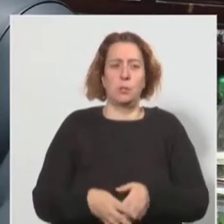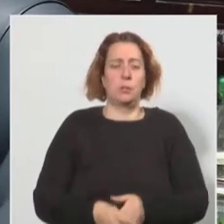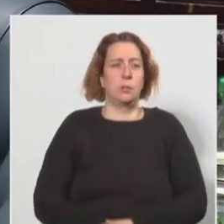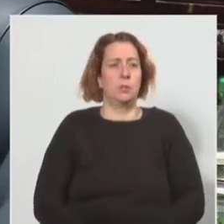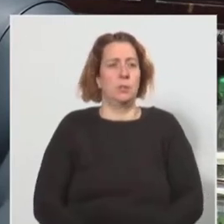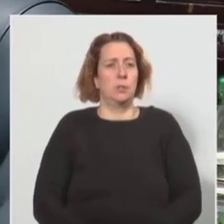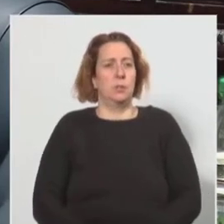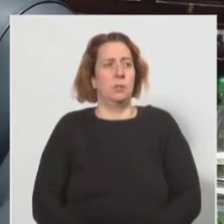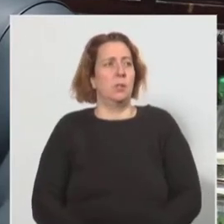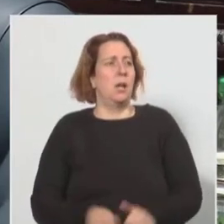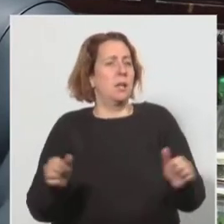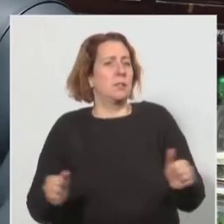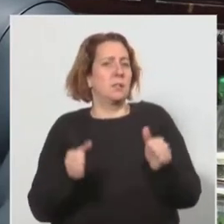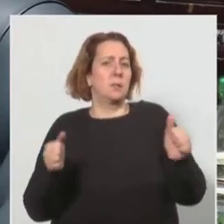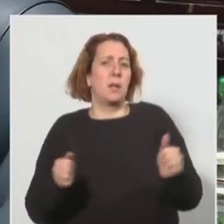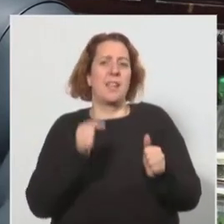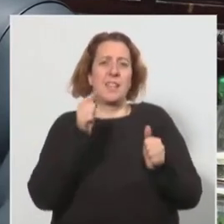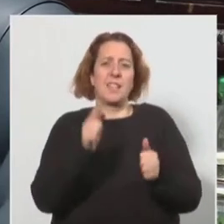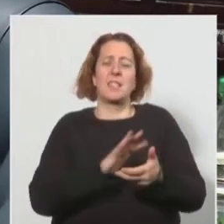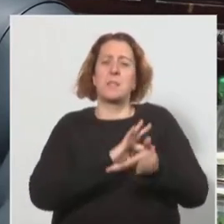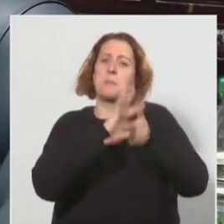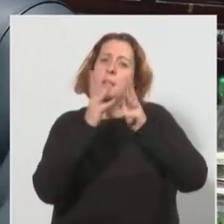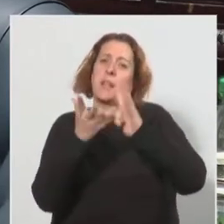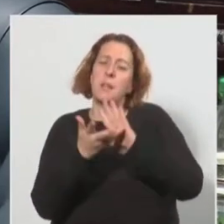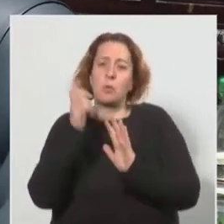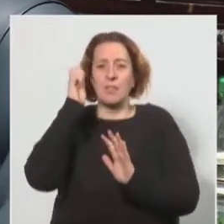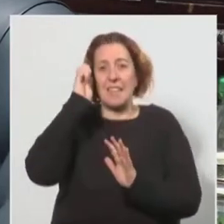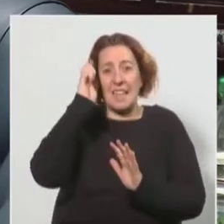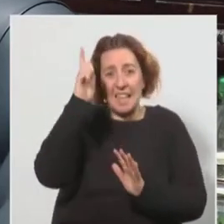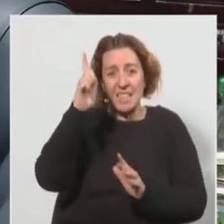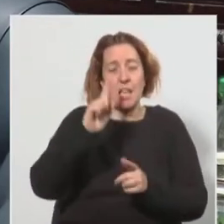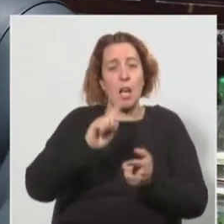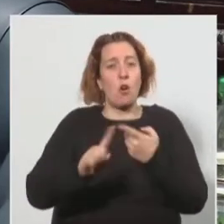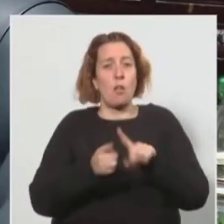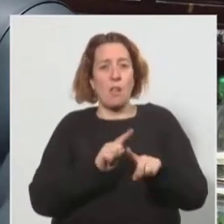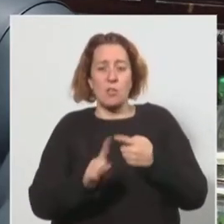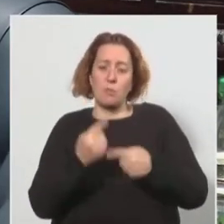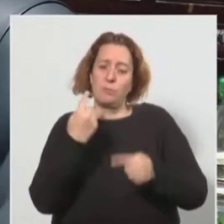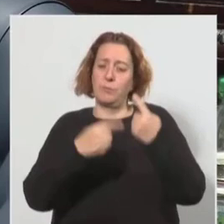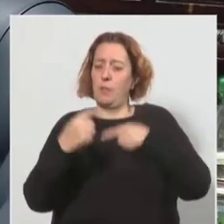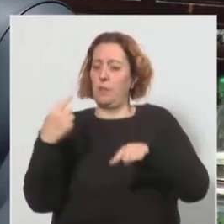Se debe activar ese mecanismo de inteligencia y de coordinación de los